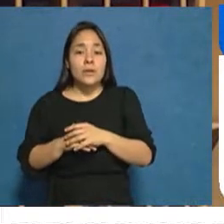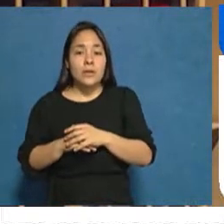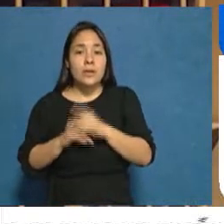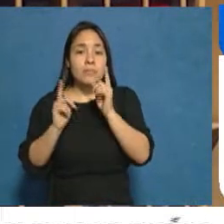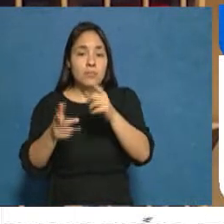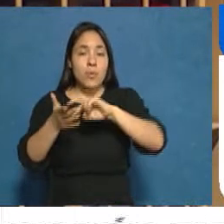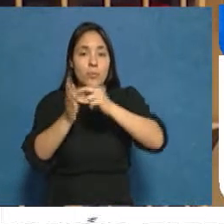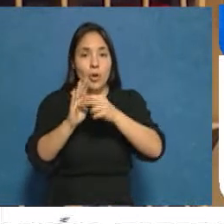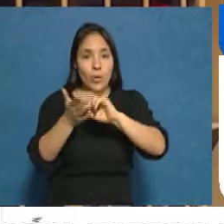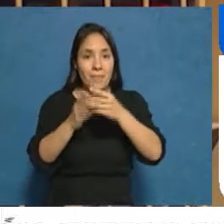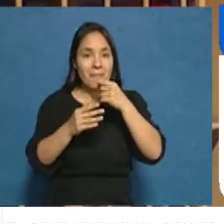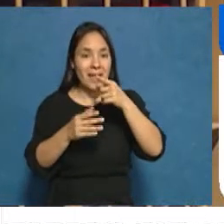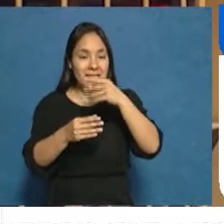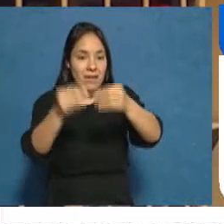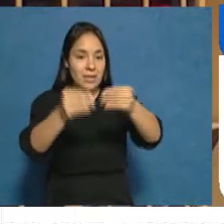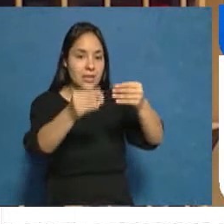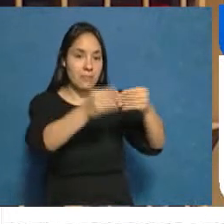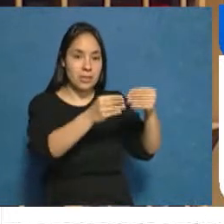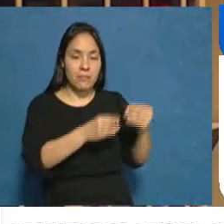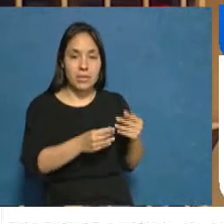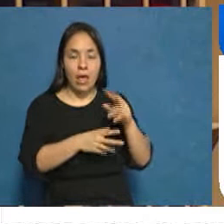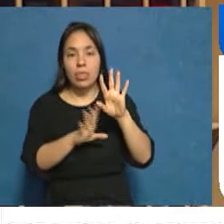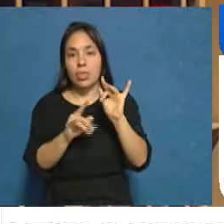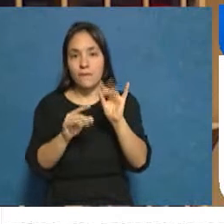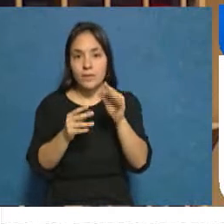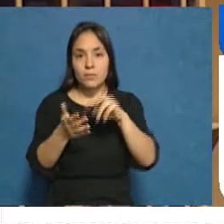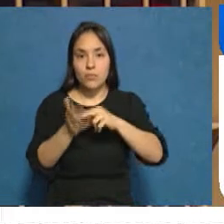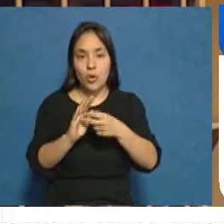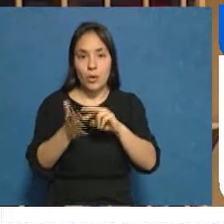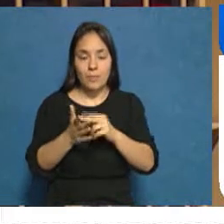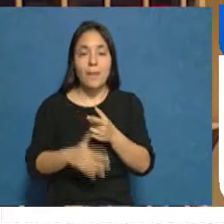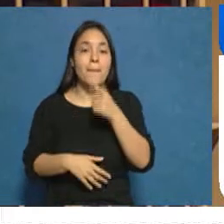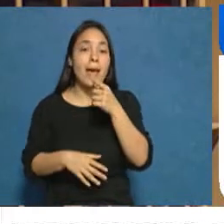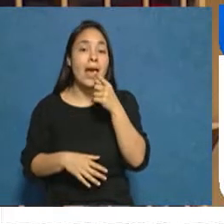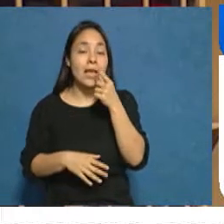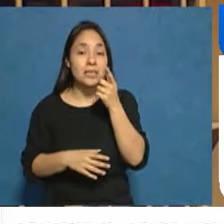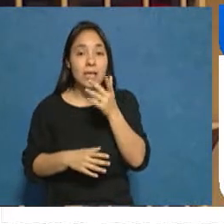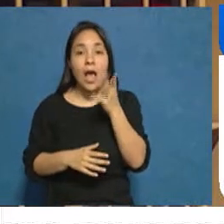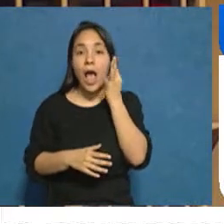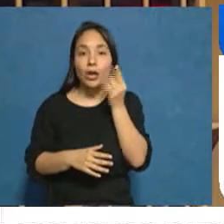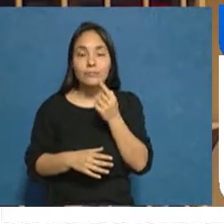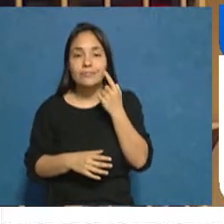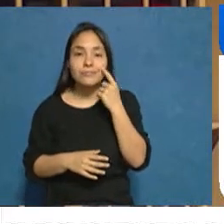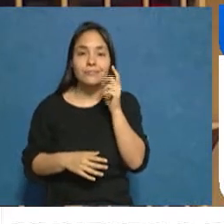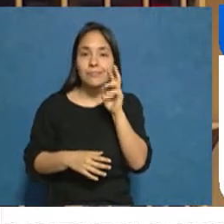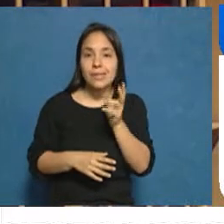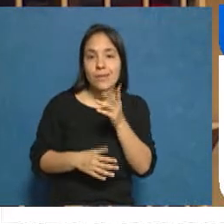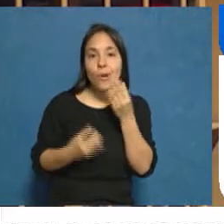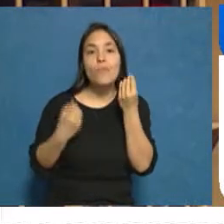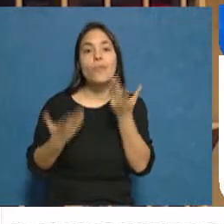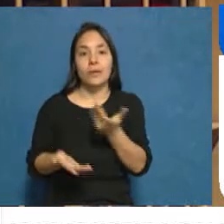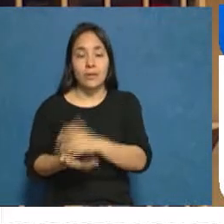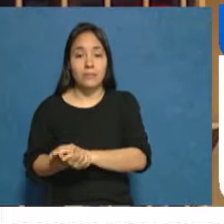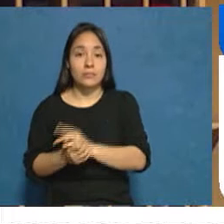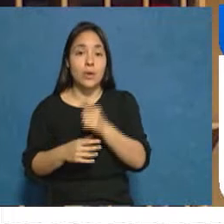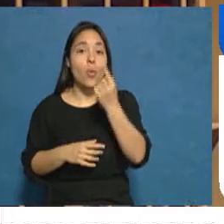mismos proveedores muchas veces, que despierta a lo mejor cierta suspicacia por el tema de que, a ver, solamente